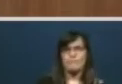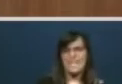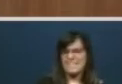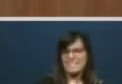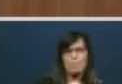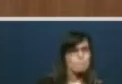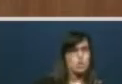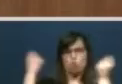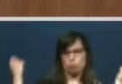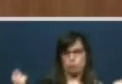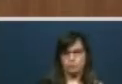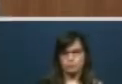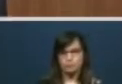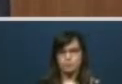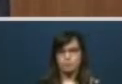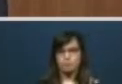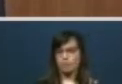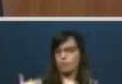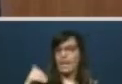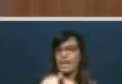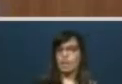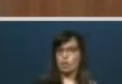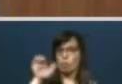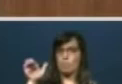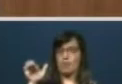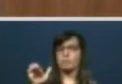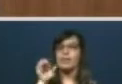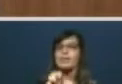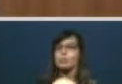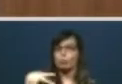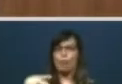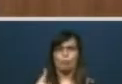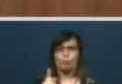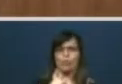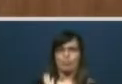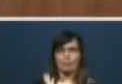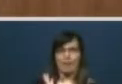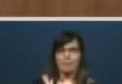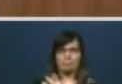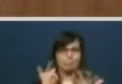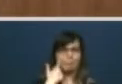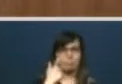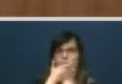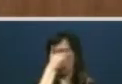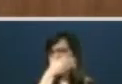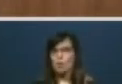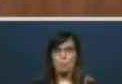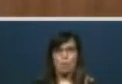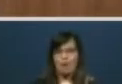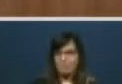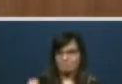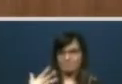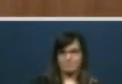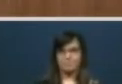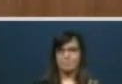sistema los resultados de las últimas elecciones europeas contienen un mensaje que no podemos ignorar en el